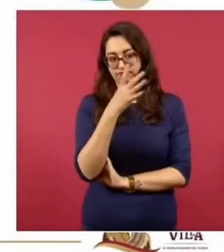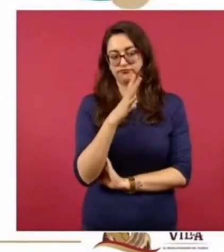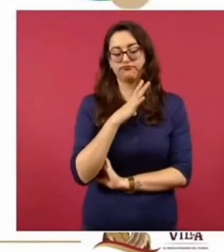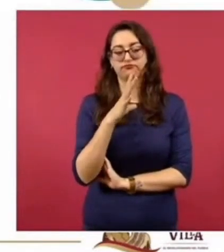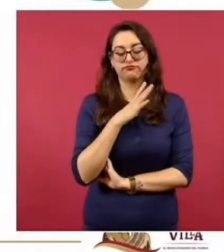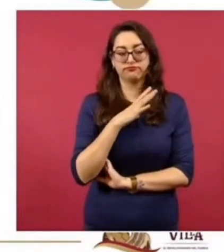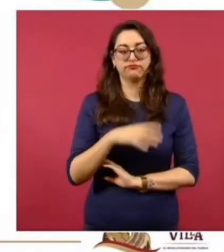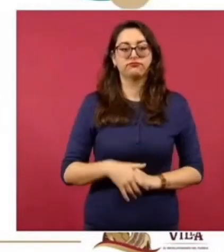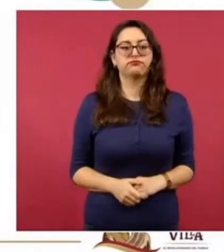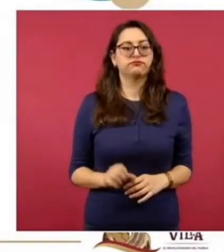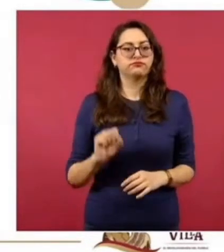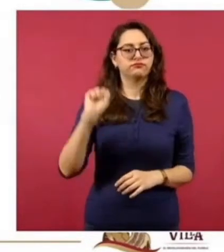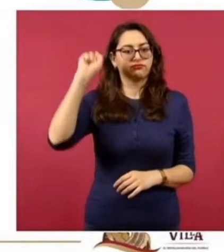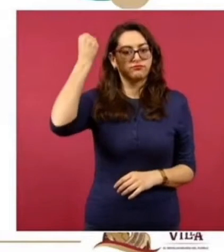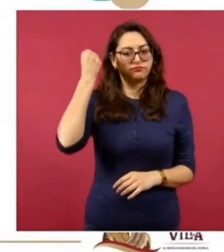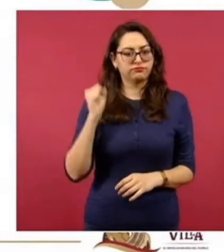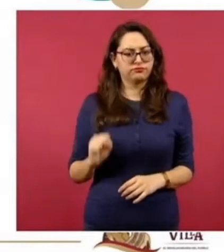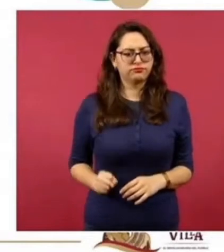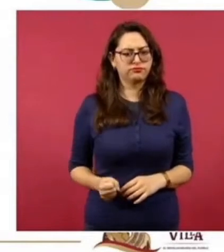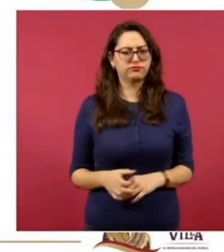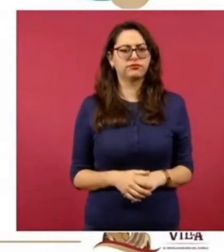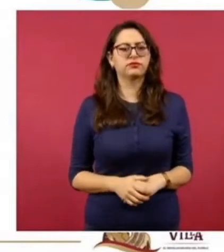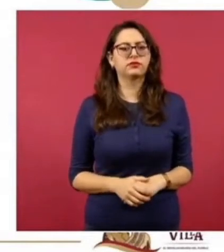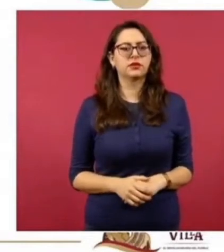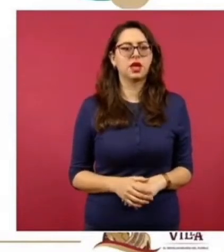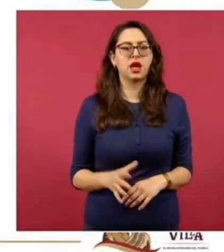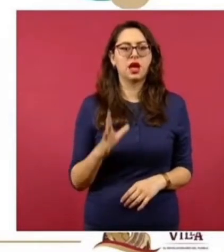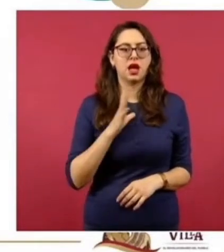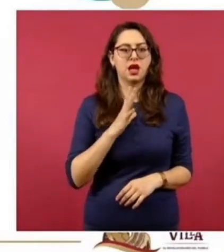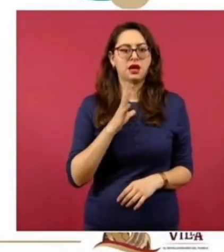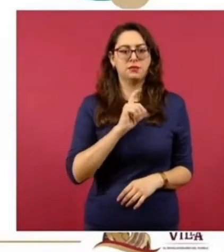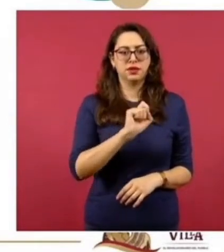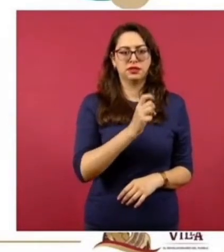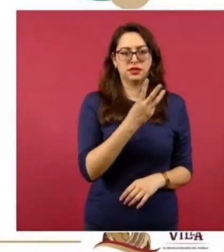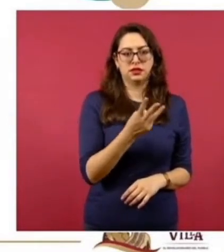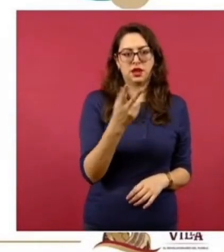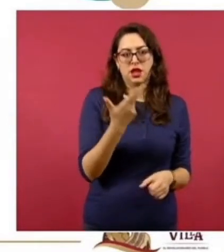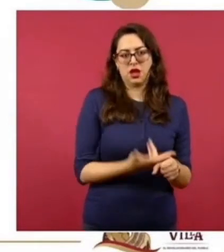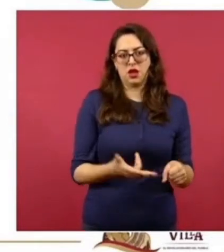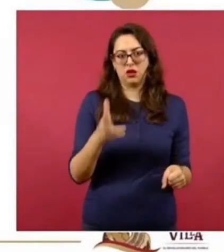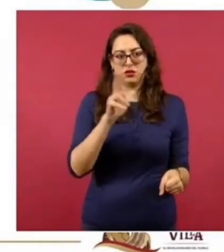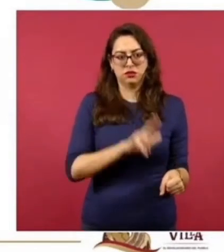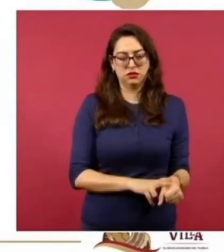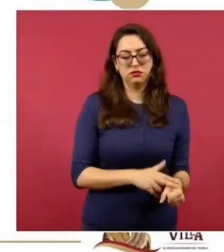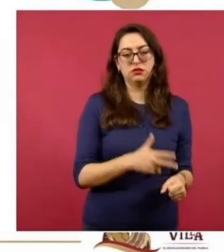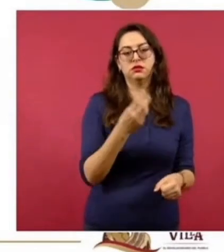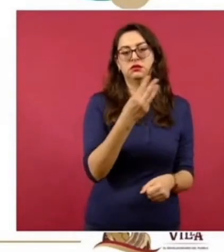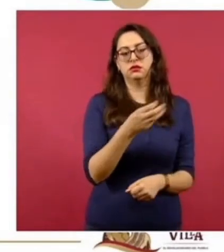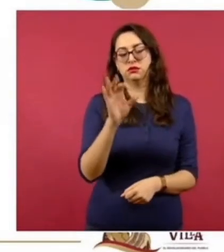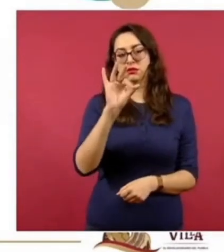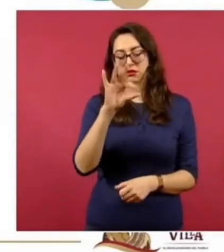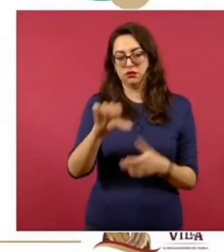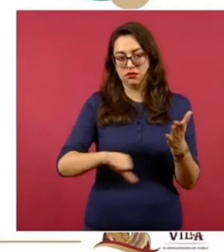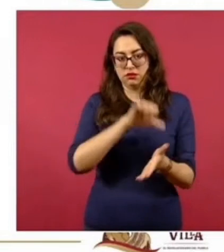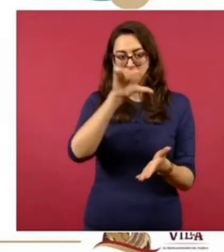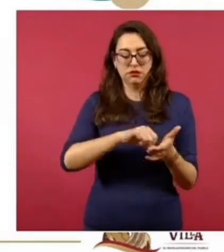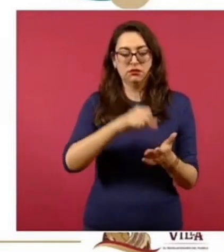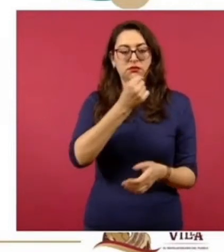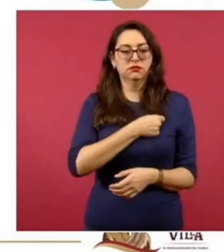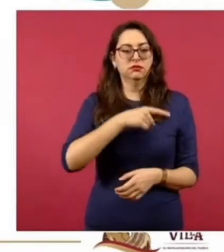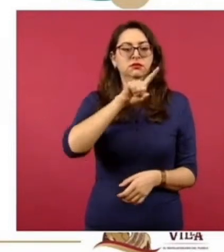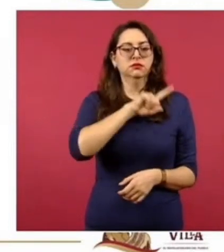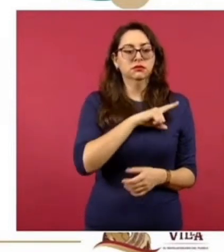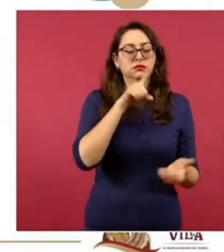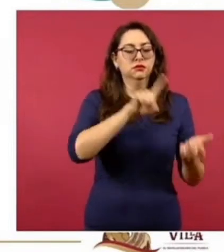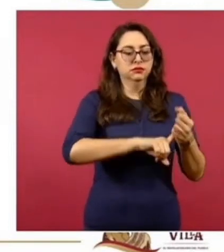operamos 23 hospitales, 340 centros de salud. En las farmacias se han hecho 5 acciones de conservación. En los almacenes se han hecho 3